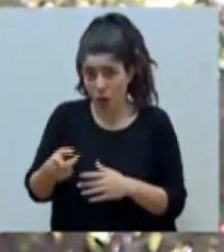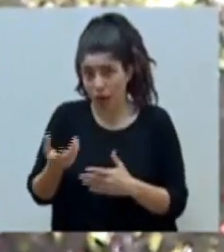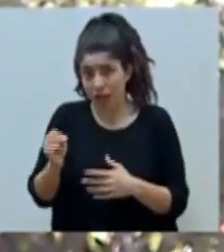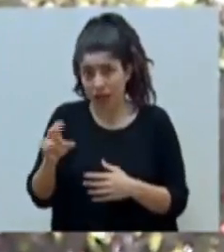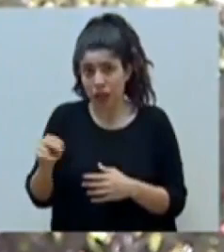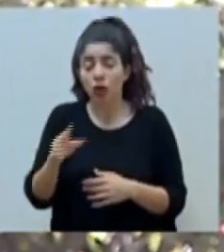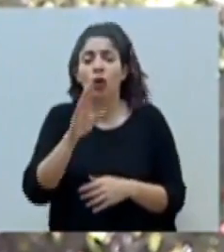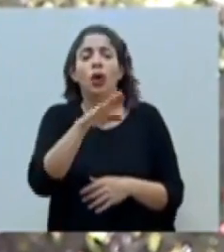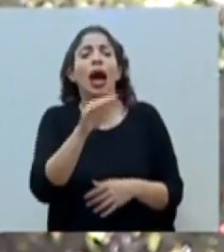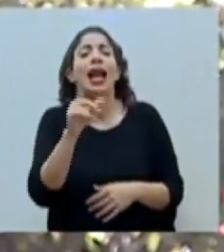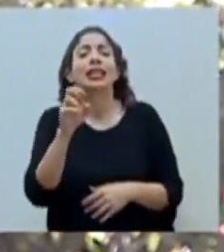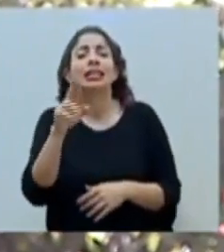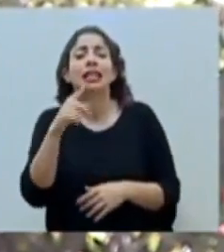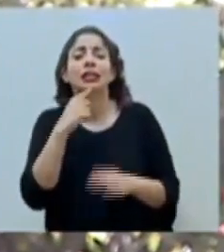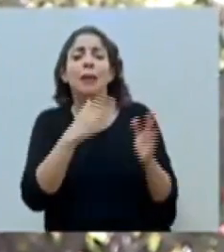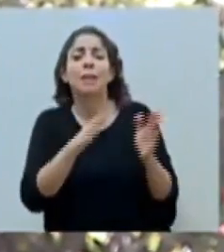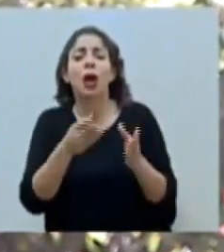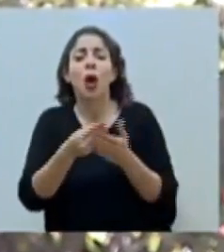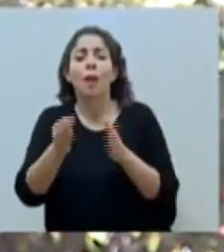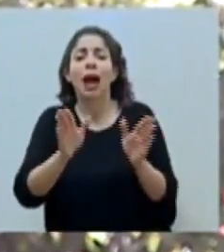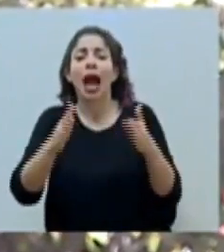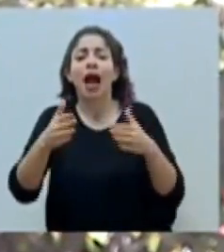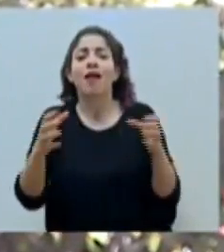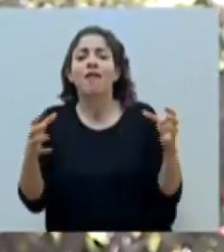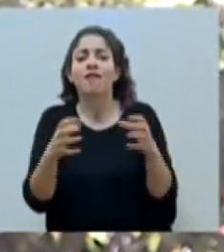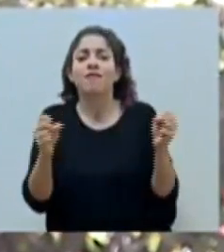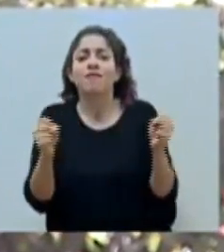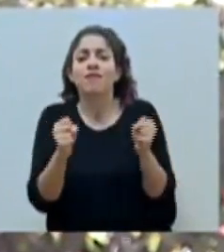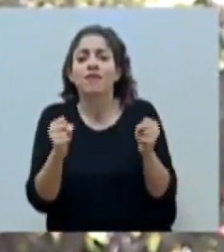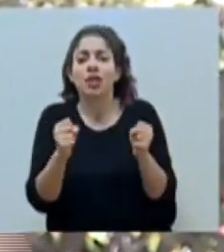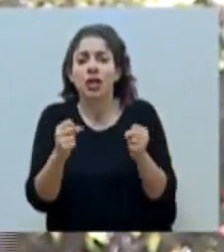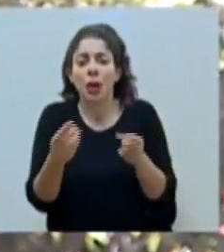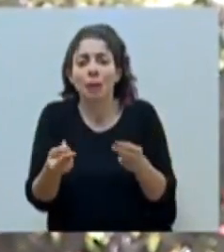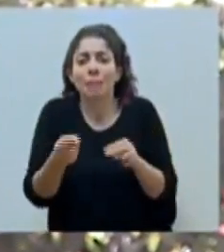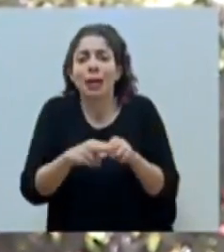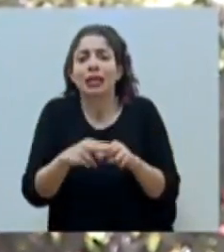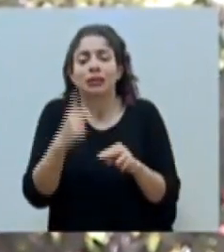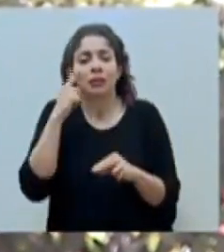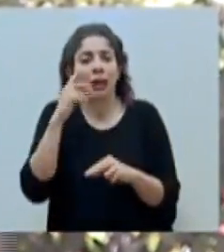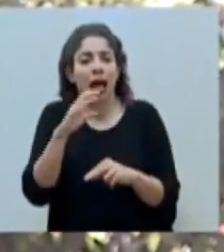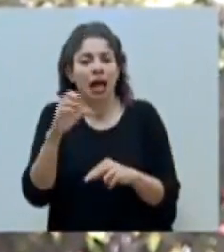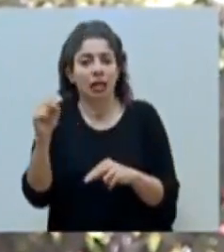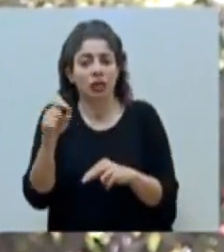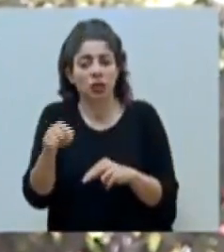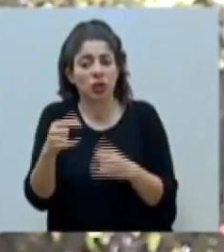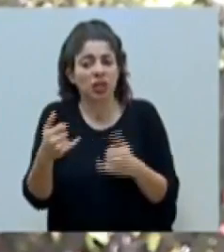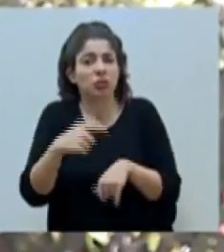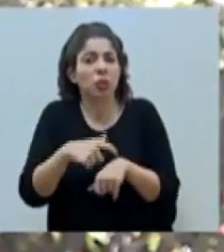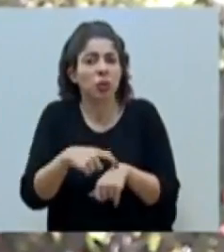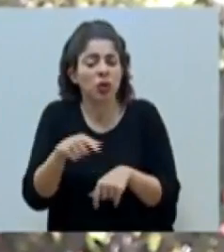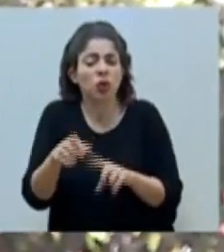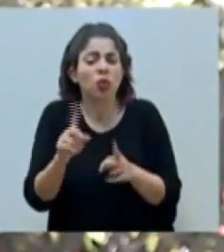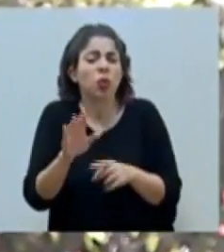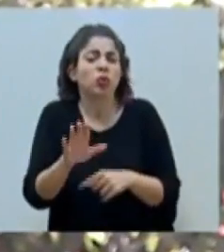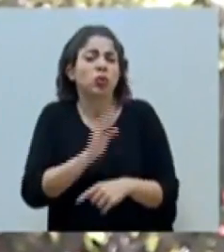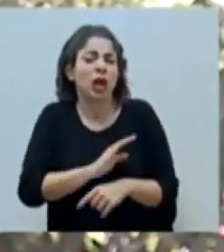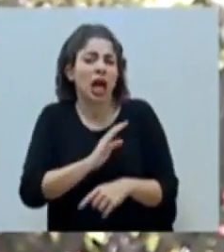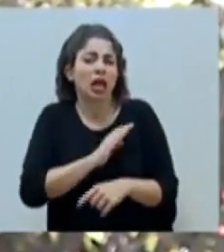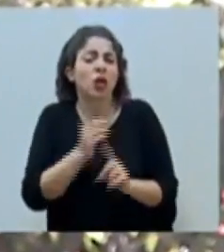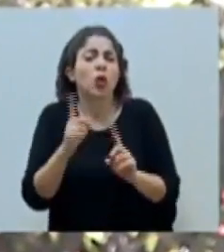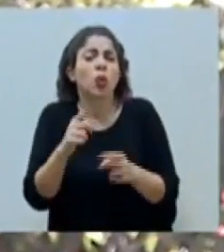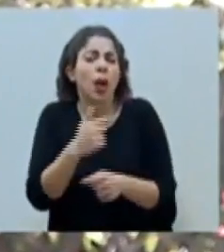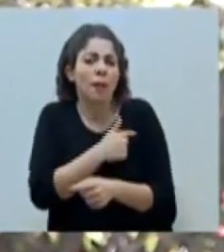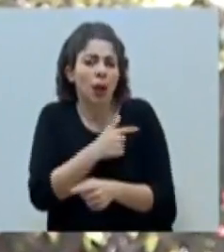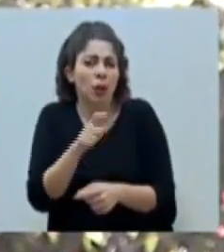información de comprar una cámara de frío adicional para la Caja Costarricense del Seguro Social. ¿En qué estado está eso? ¿De qué características era esta? ¿Y para qué tipo de vacuna